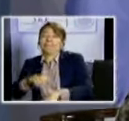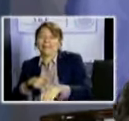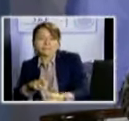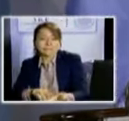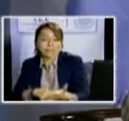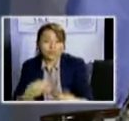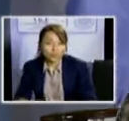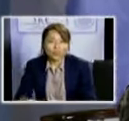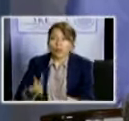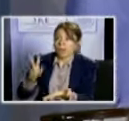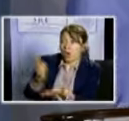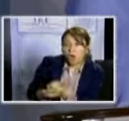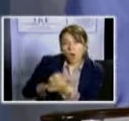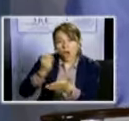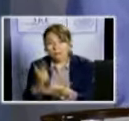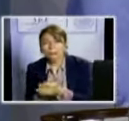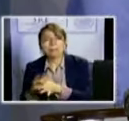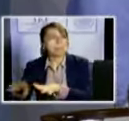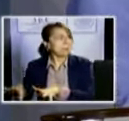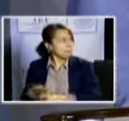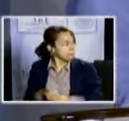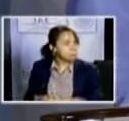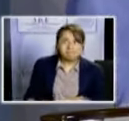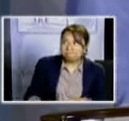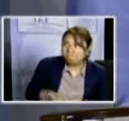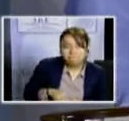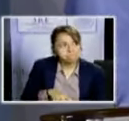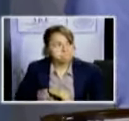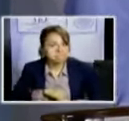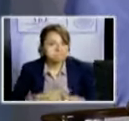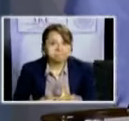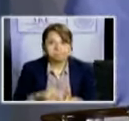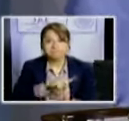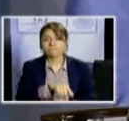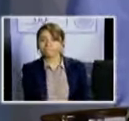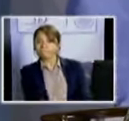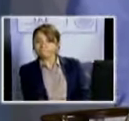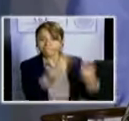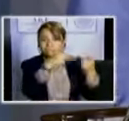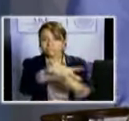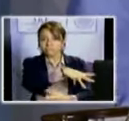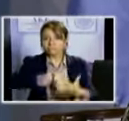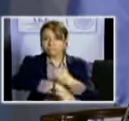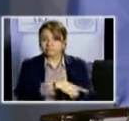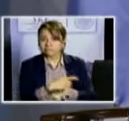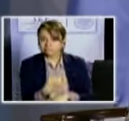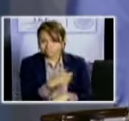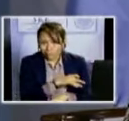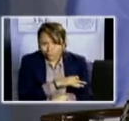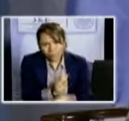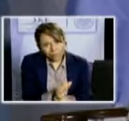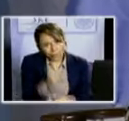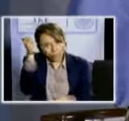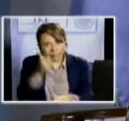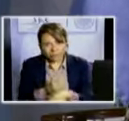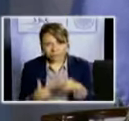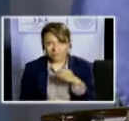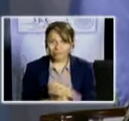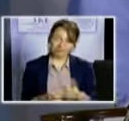creo que hacia el futuro vamos a ver, embajador, un debate más enfocado de cómo pueden los países controlar